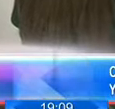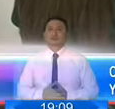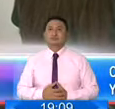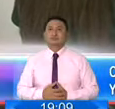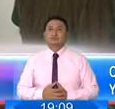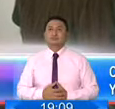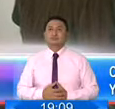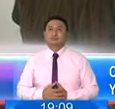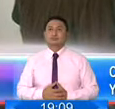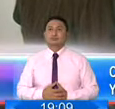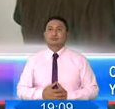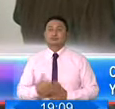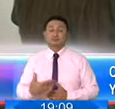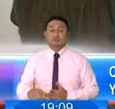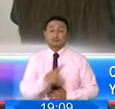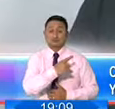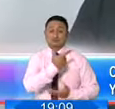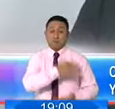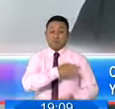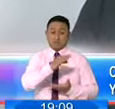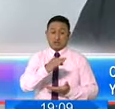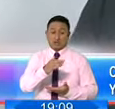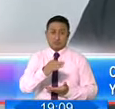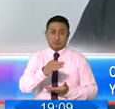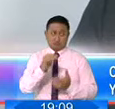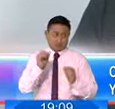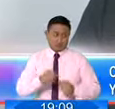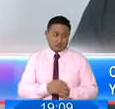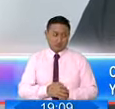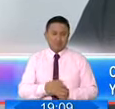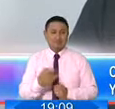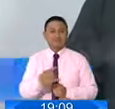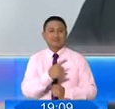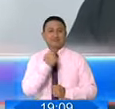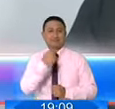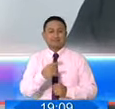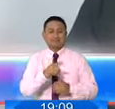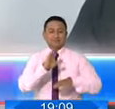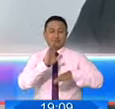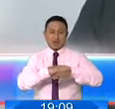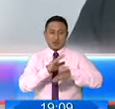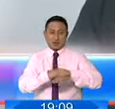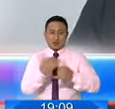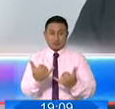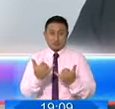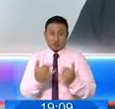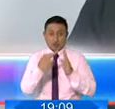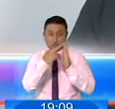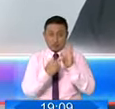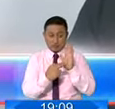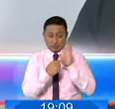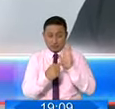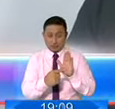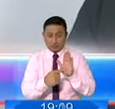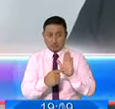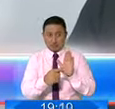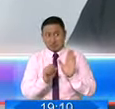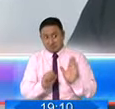Pachamama cumplen con sus expectativas. Yo creo que las causales que actualmente están en el reglamento son